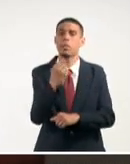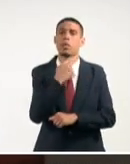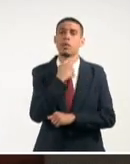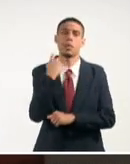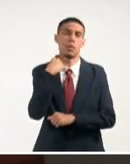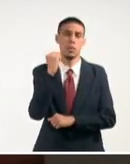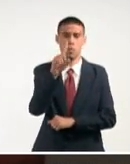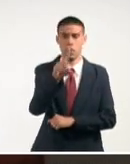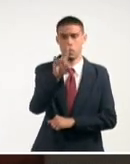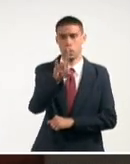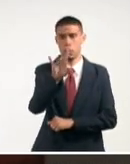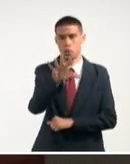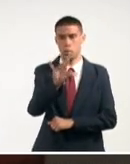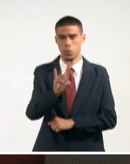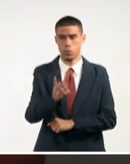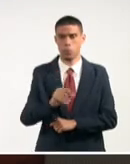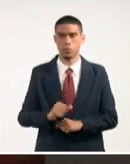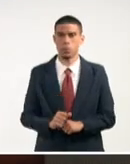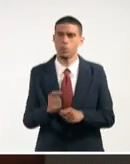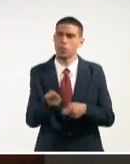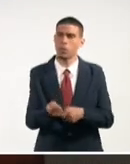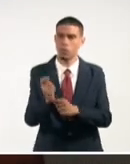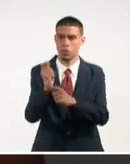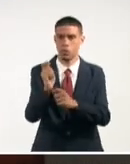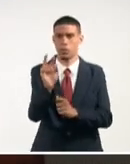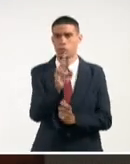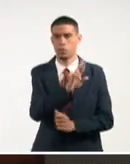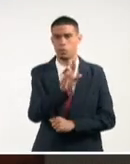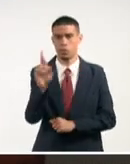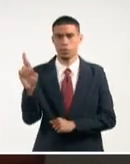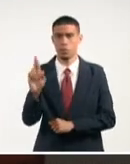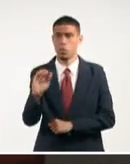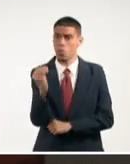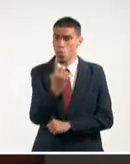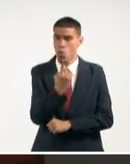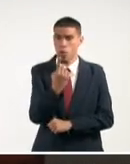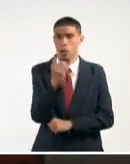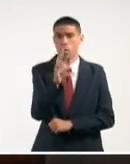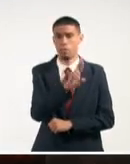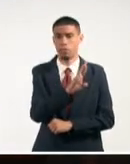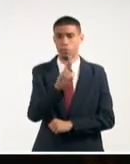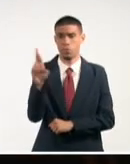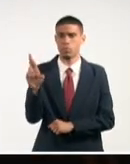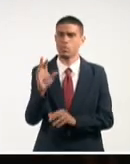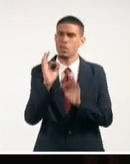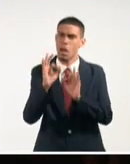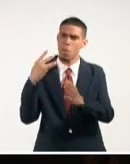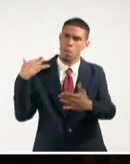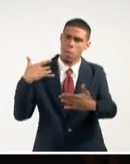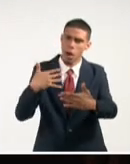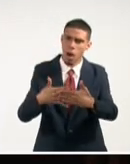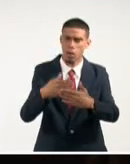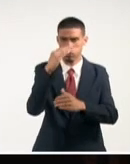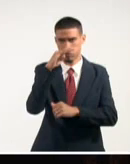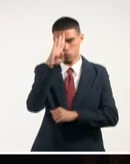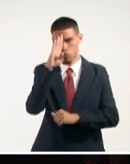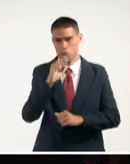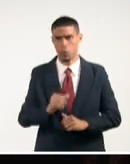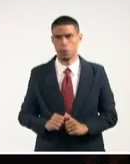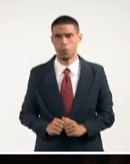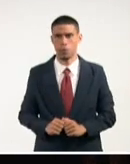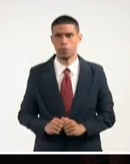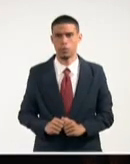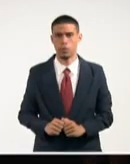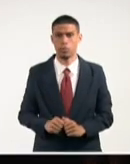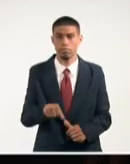1959 el triunfo de la única revolución que ha existido en Cuba, iniciada